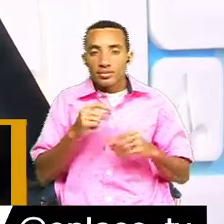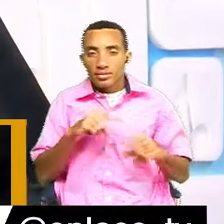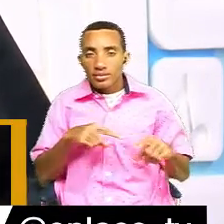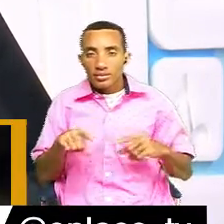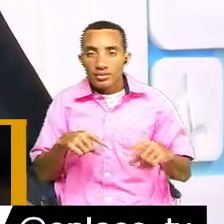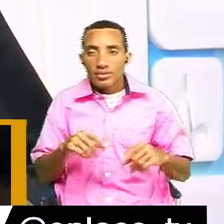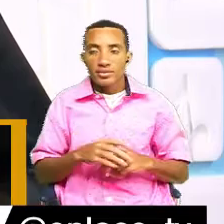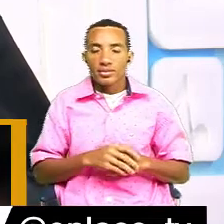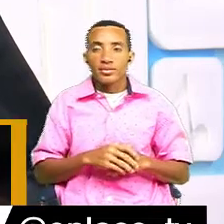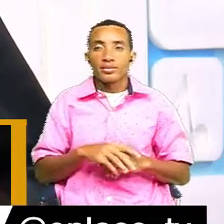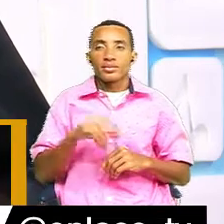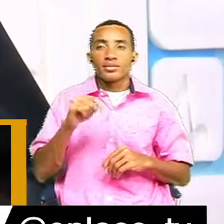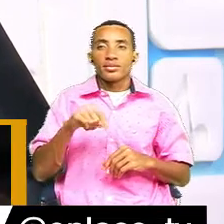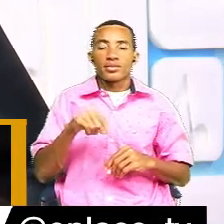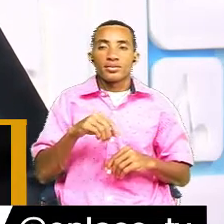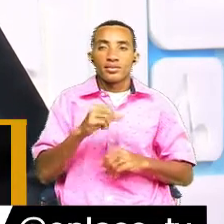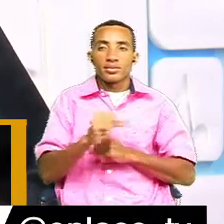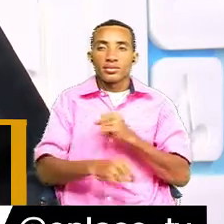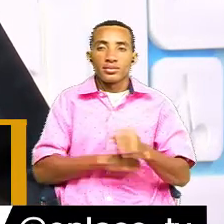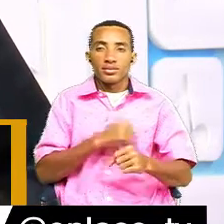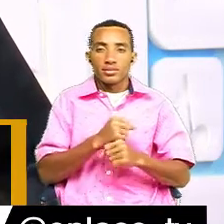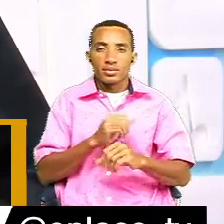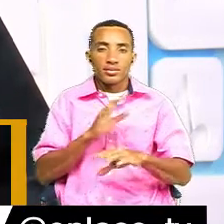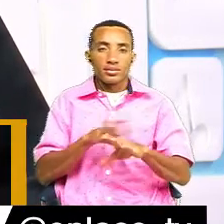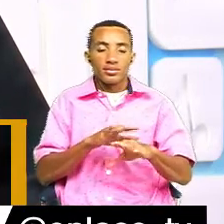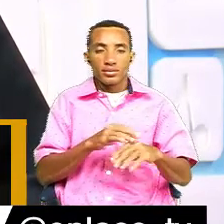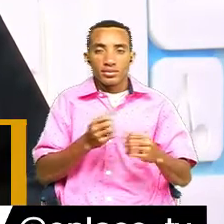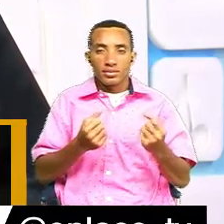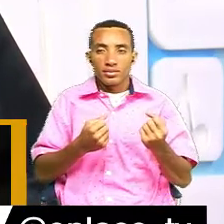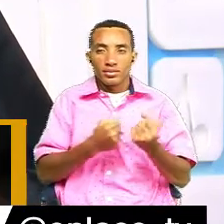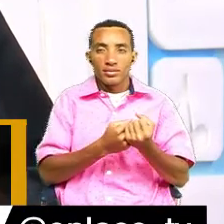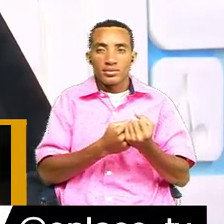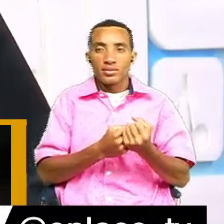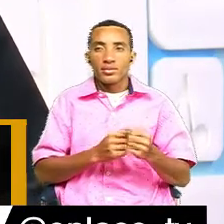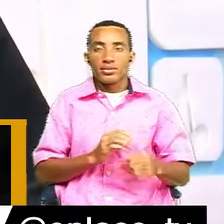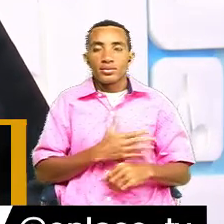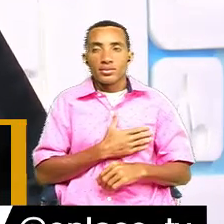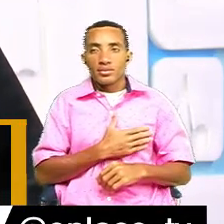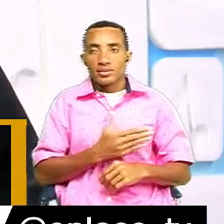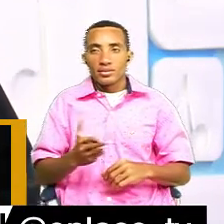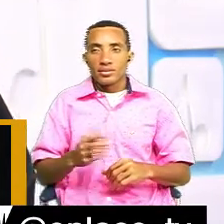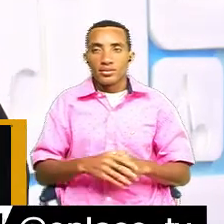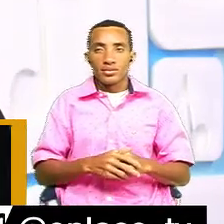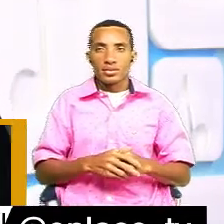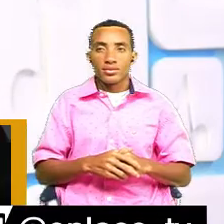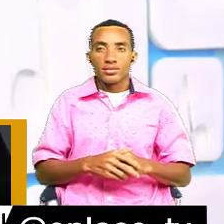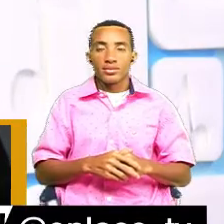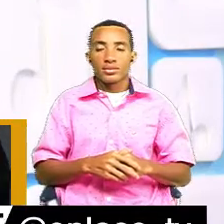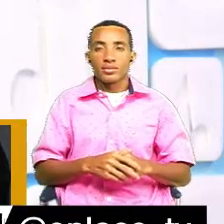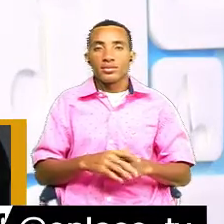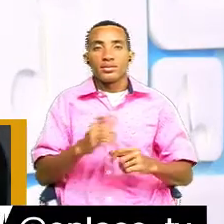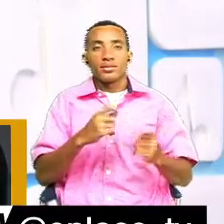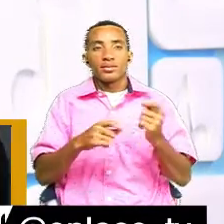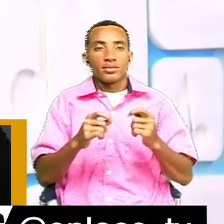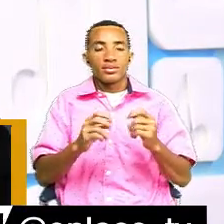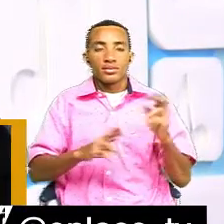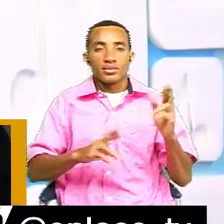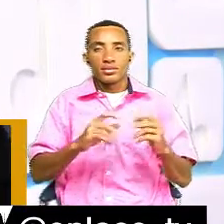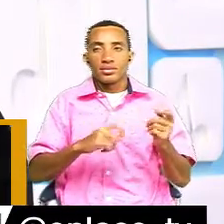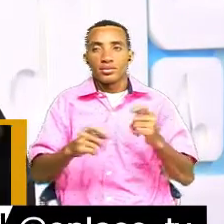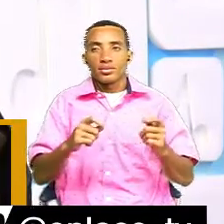Este año Monseñor nos pidió a las parroquias un apoyo fundamental y lo hicimos con mucho cariño, con la venta de unas boletas de un carro que no fue